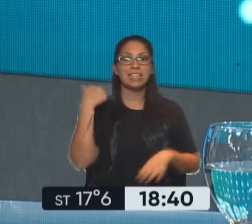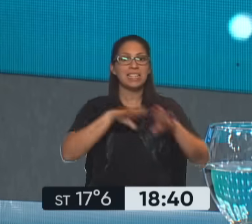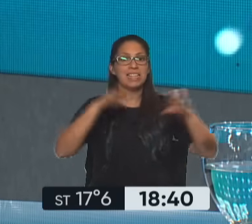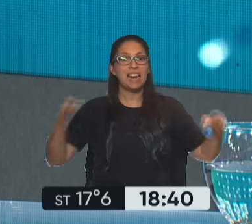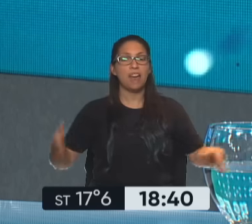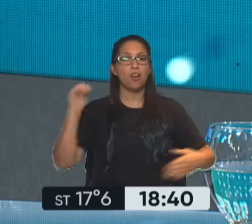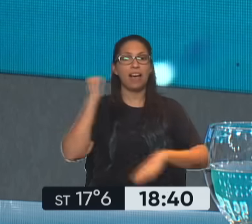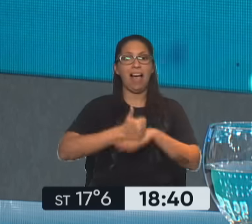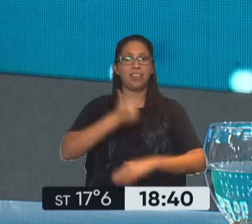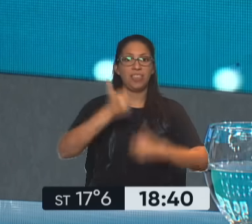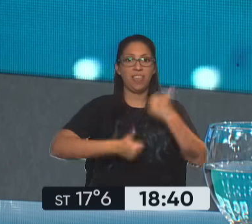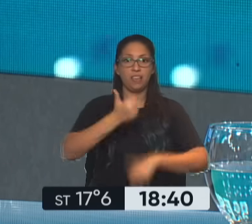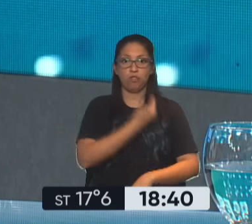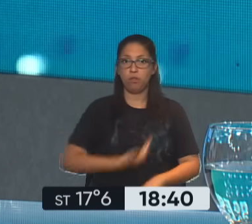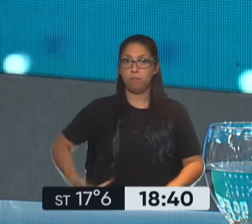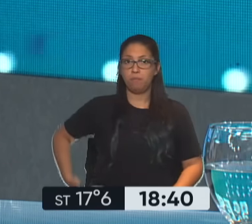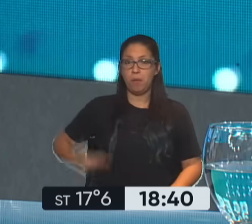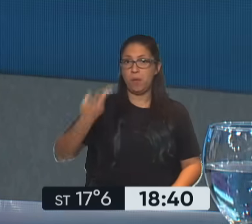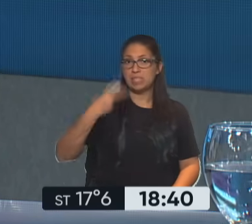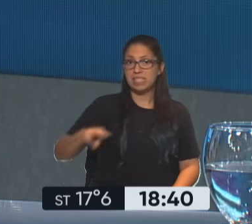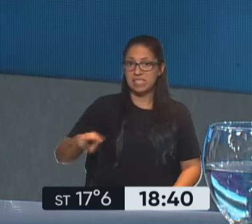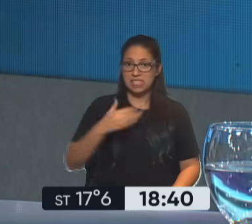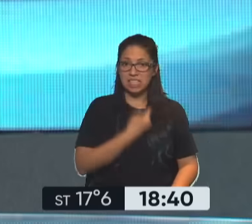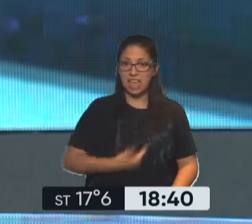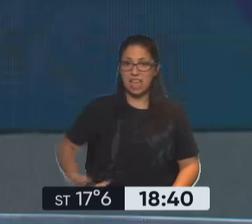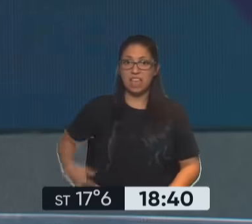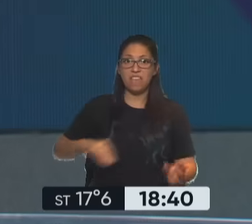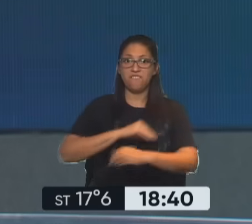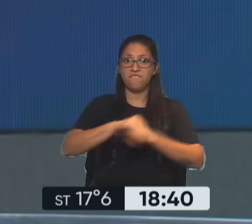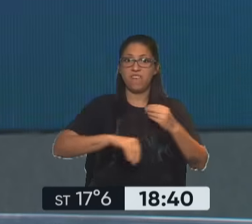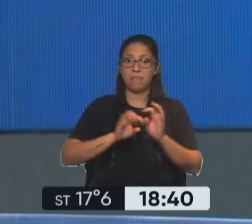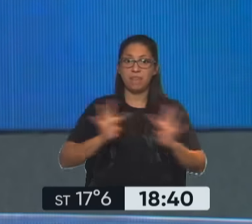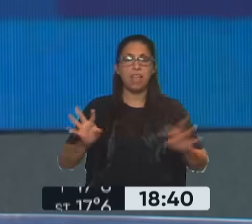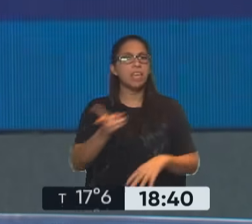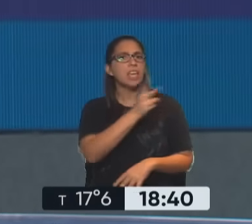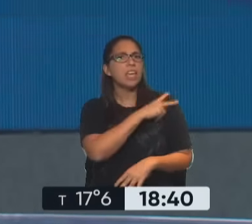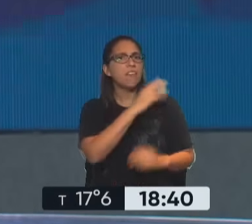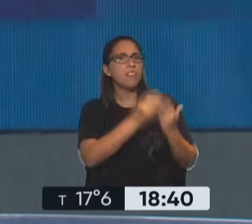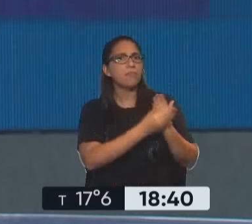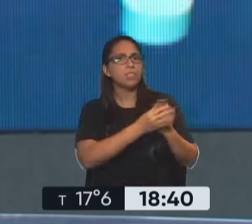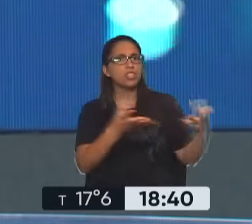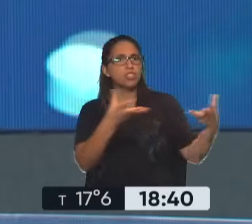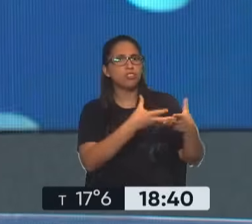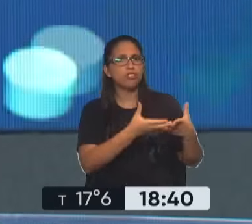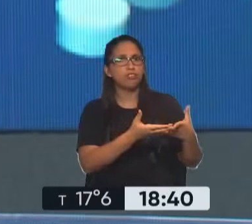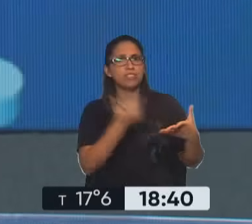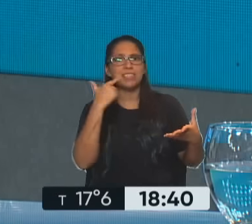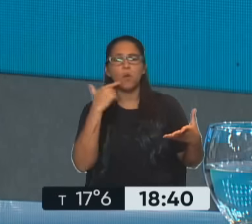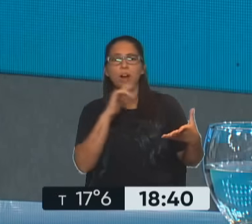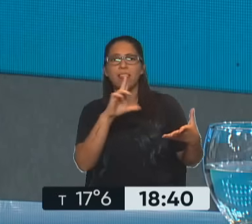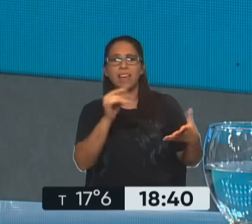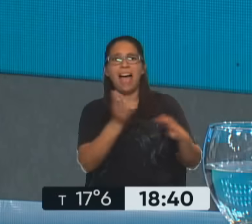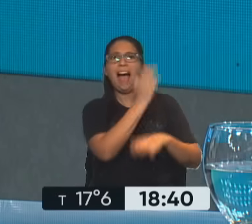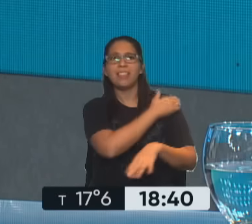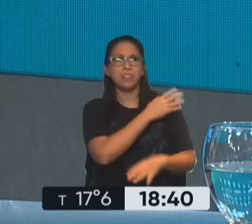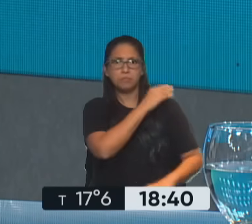candidato presidencial, el vicepresidente y su familia. Que era el jefe de gabinete antes de Insaurralde.